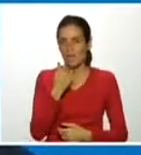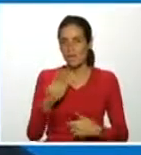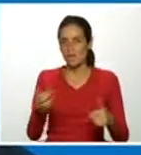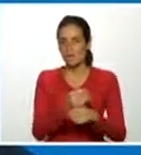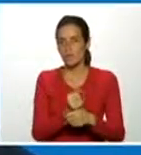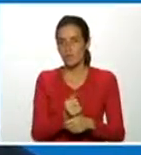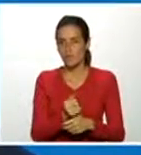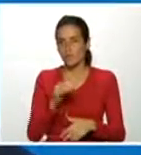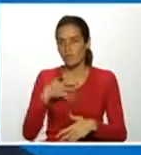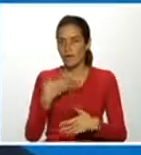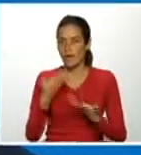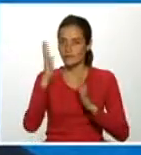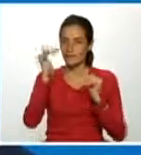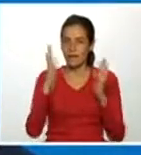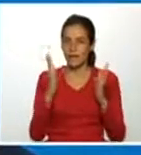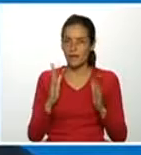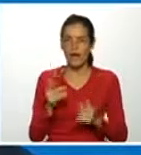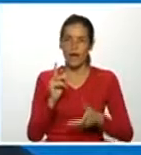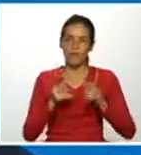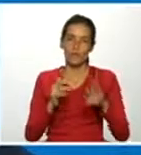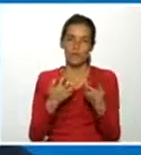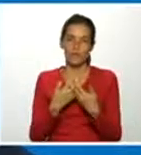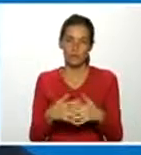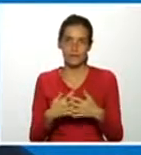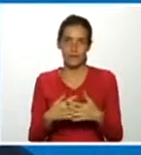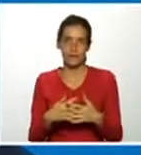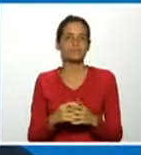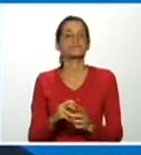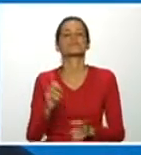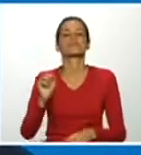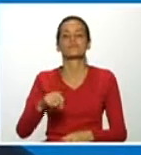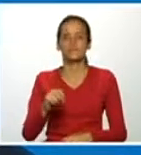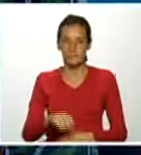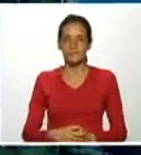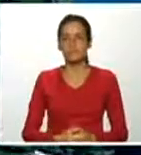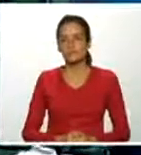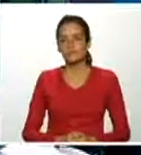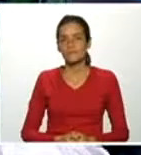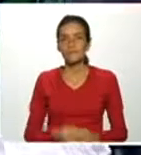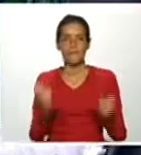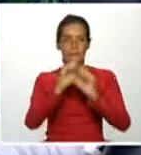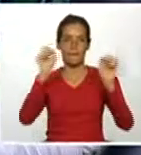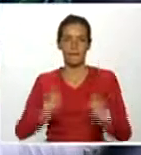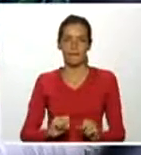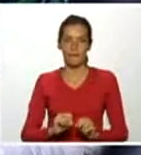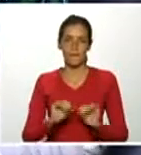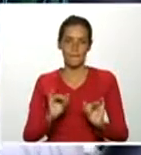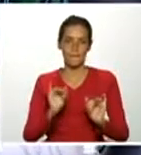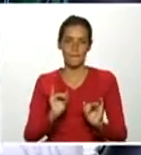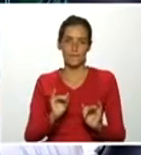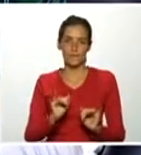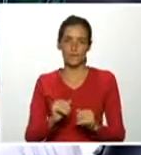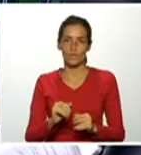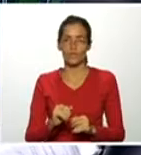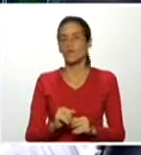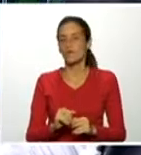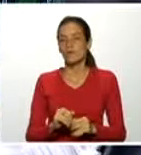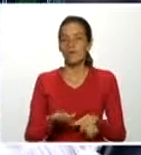alcance para poder abastecer, digamos, alguna empresa. Sí, sí. El sistema operativo como tal, GNU Linux,